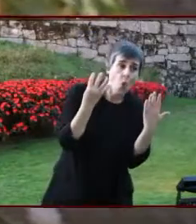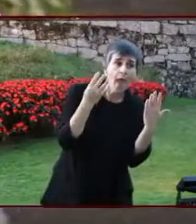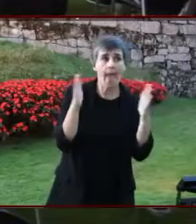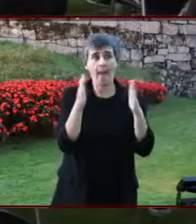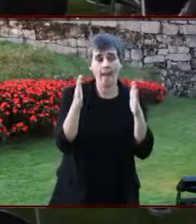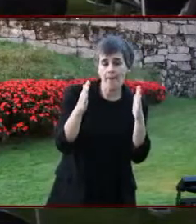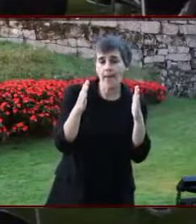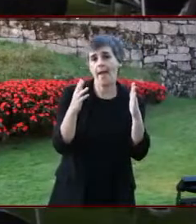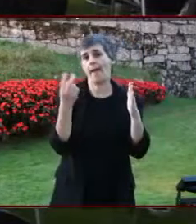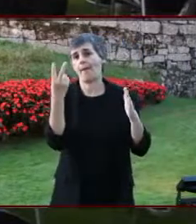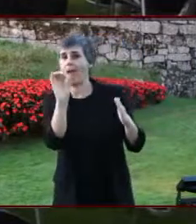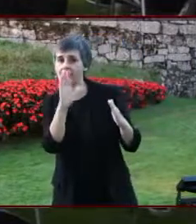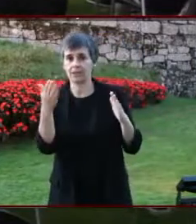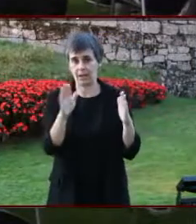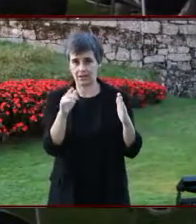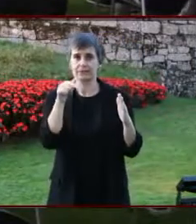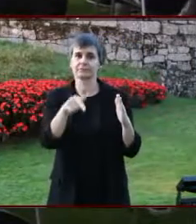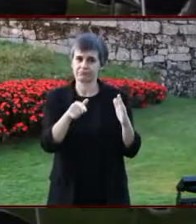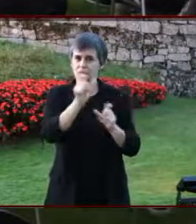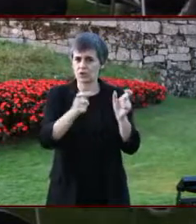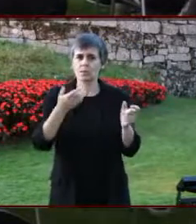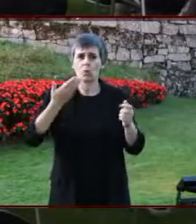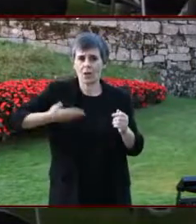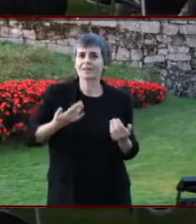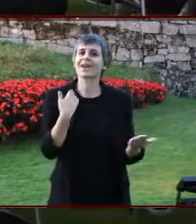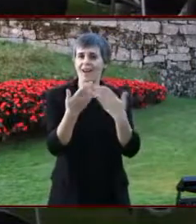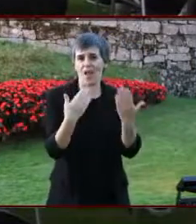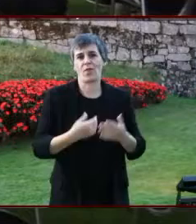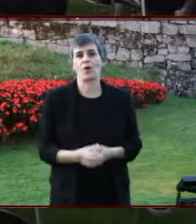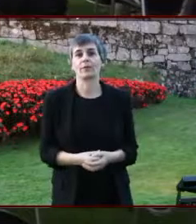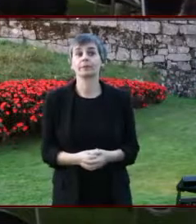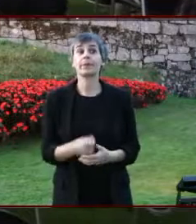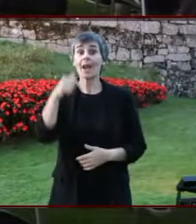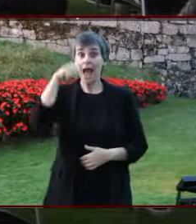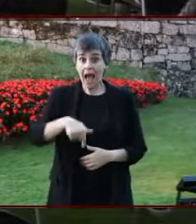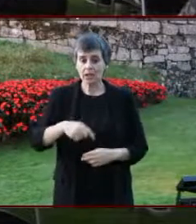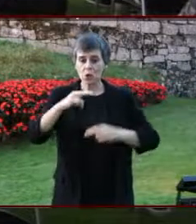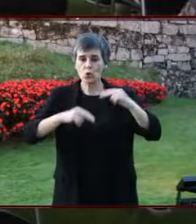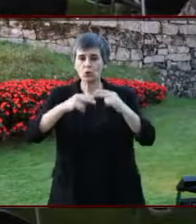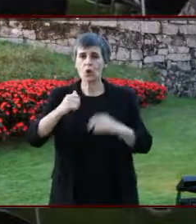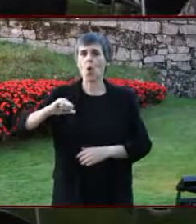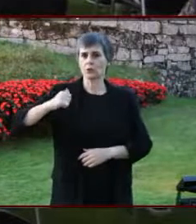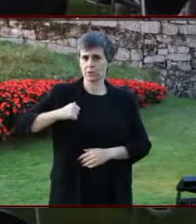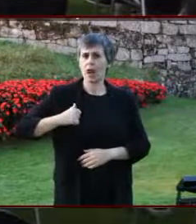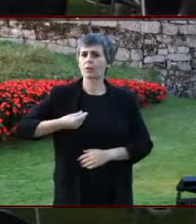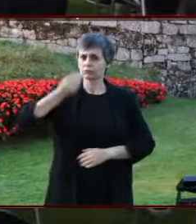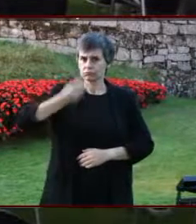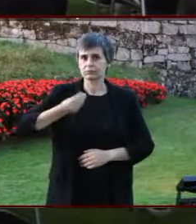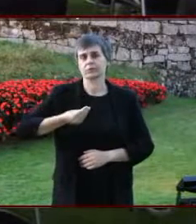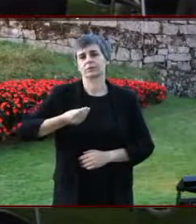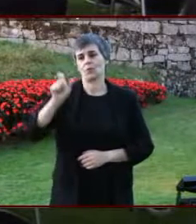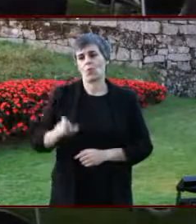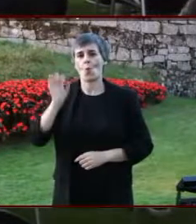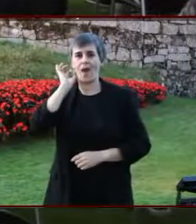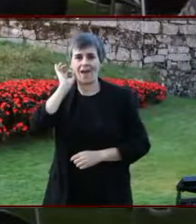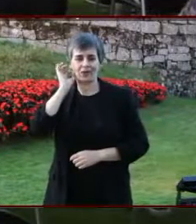XX. Aquí construíu un hospital que era moi avanzado, era unha muller moi innovadora, xunto a